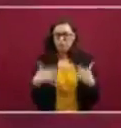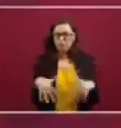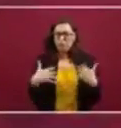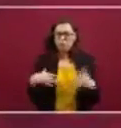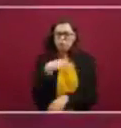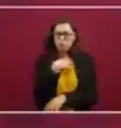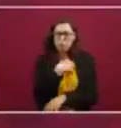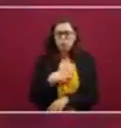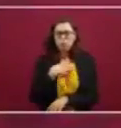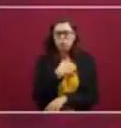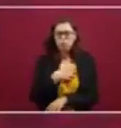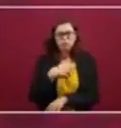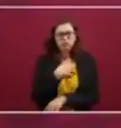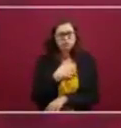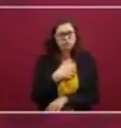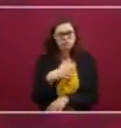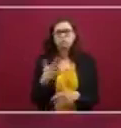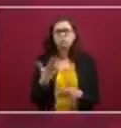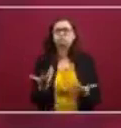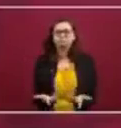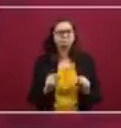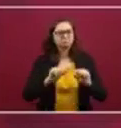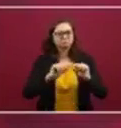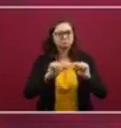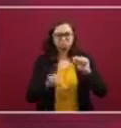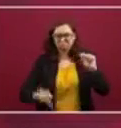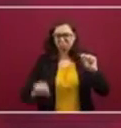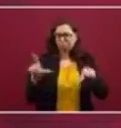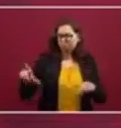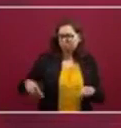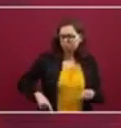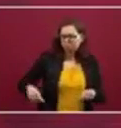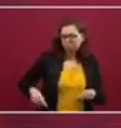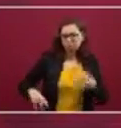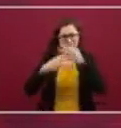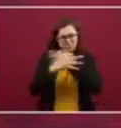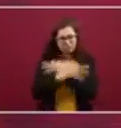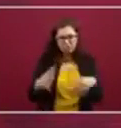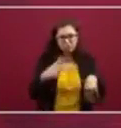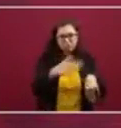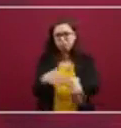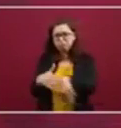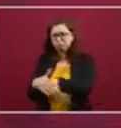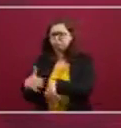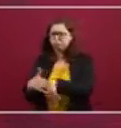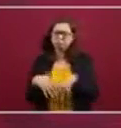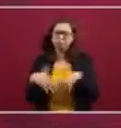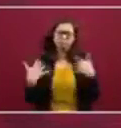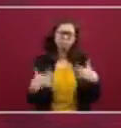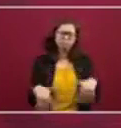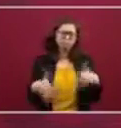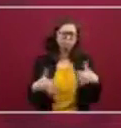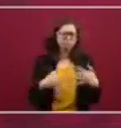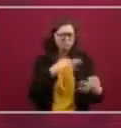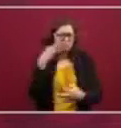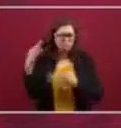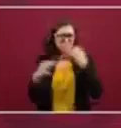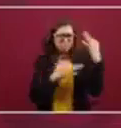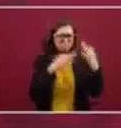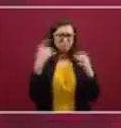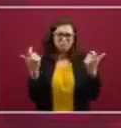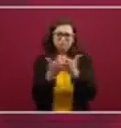que no se les va a hacer. Pues ahí está el anuncio de Marcelo Ebrard. Para nuestra economía, para nuestra sociedad. En esta...